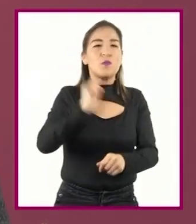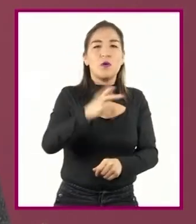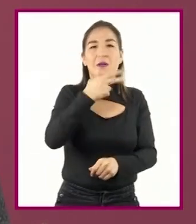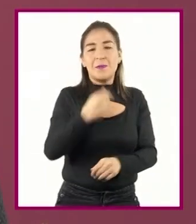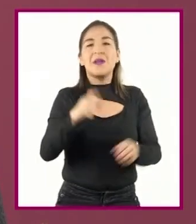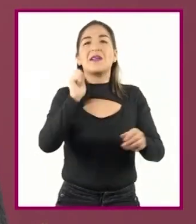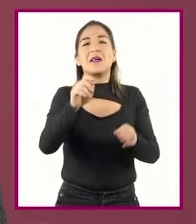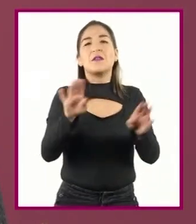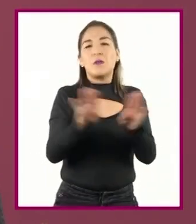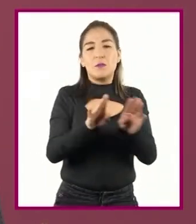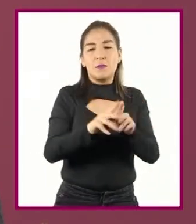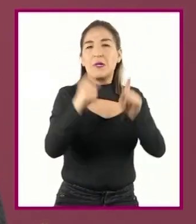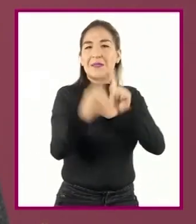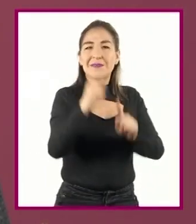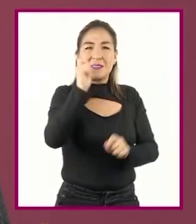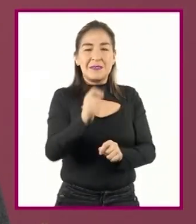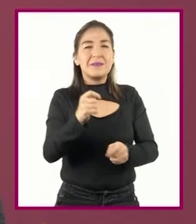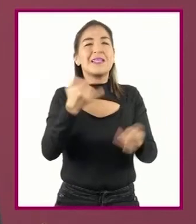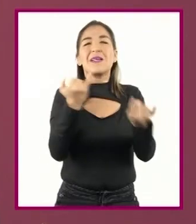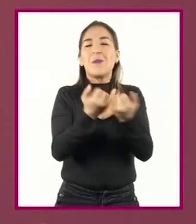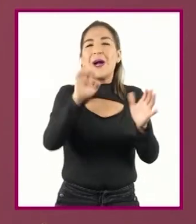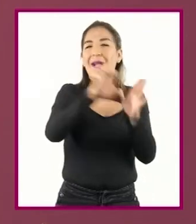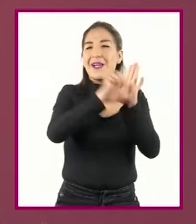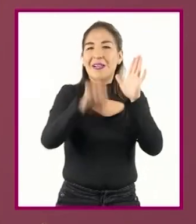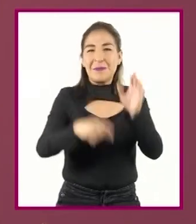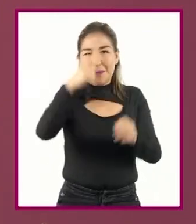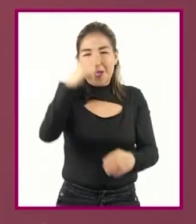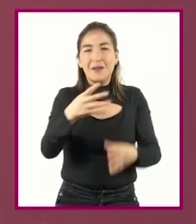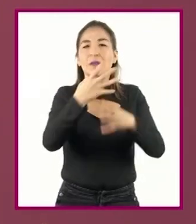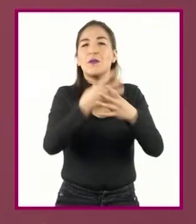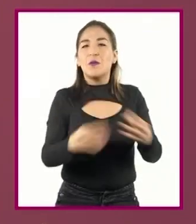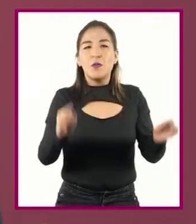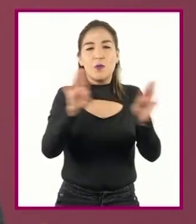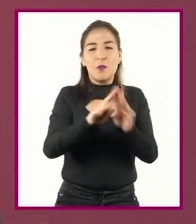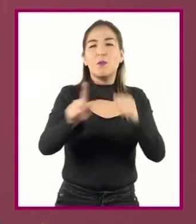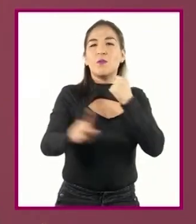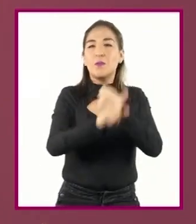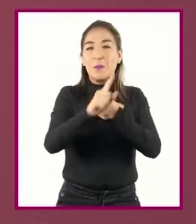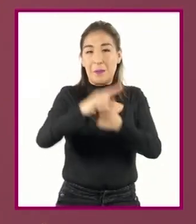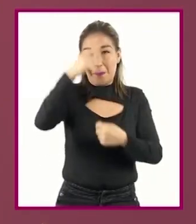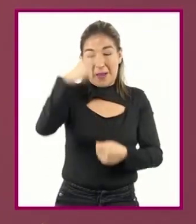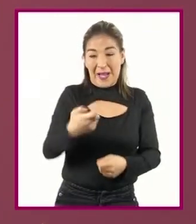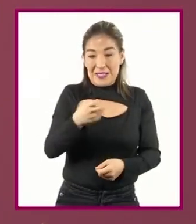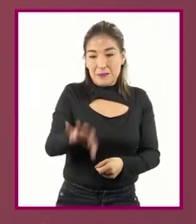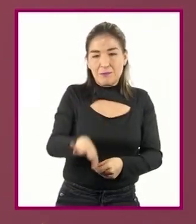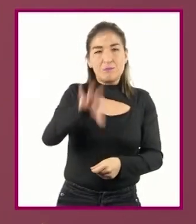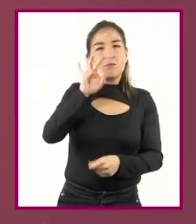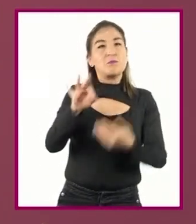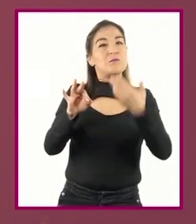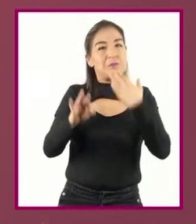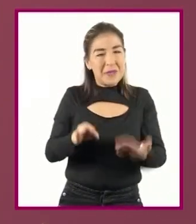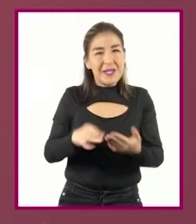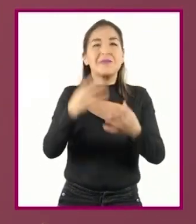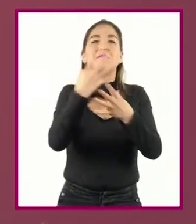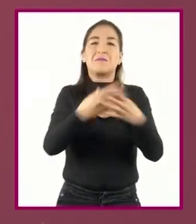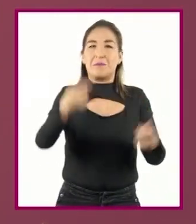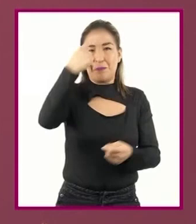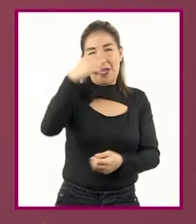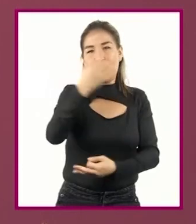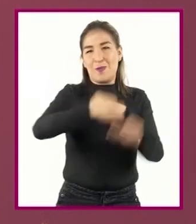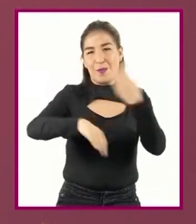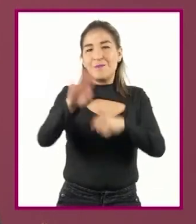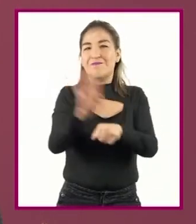contrapartes. Lleven la simulación hasta la elección de la mejor solución para todas y todos,